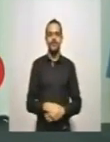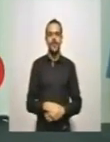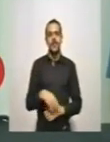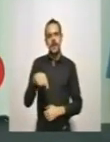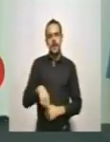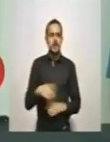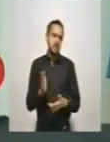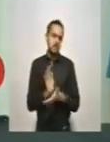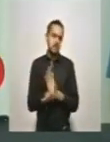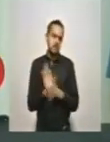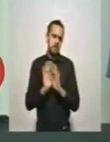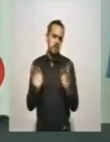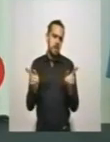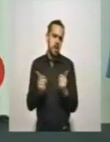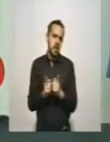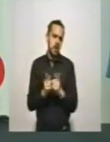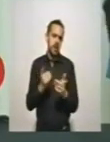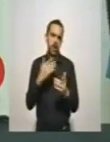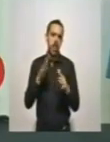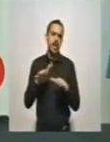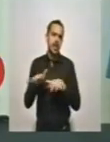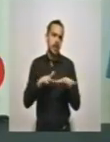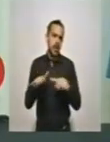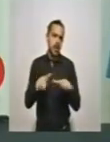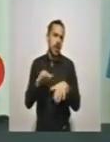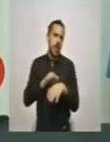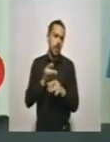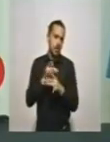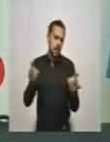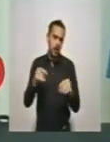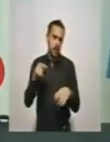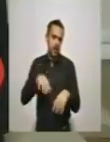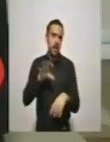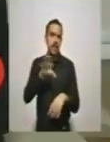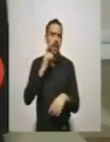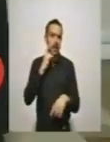Básicamente esa es la situación epidemiológica hoy de la provincia.